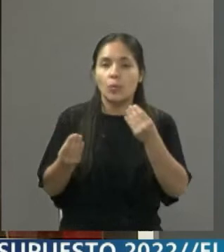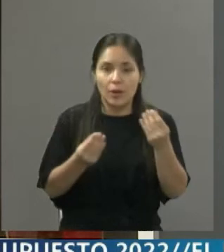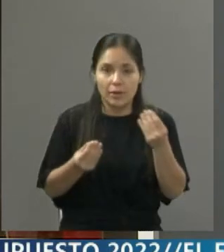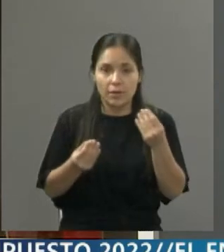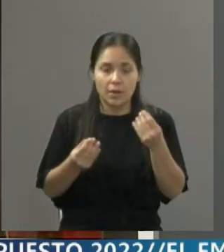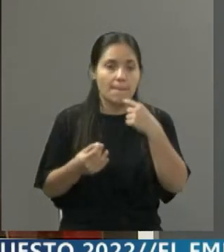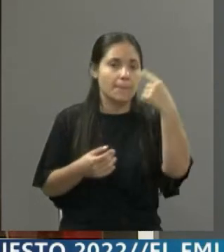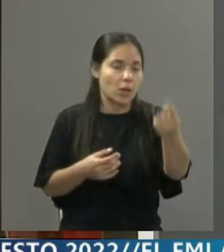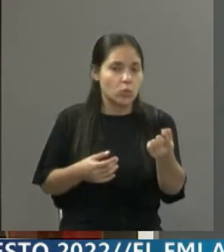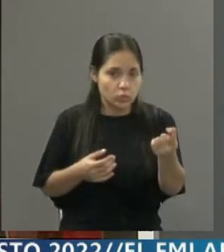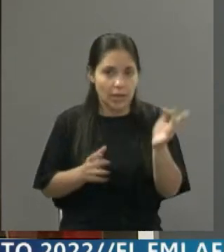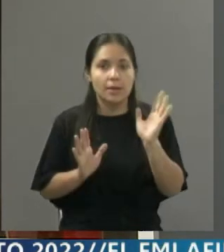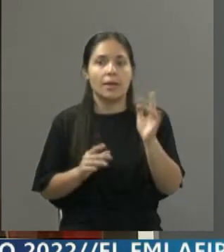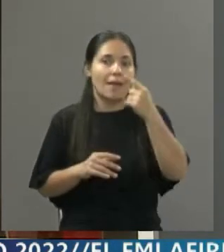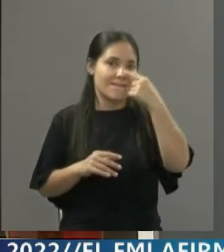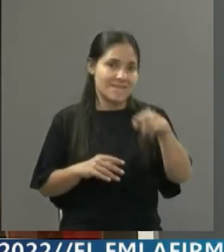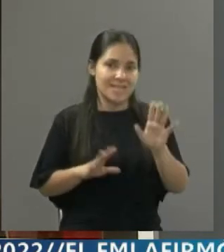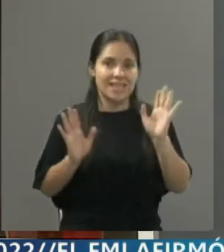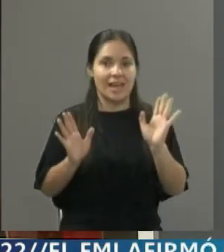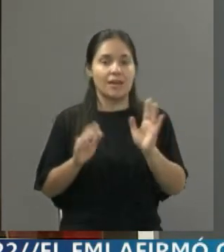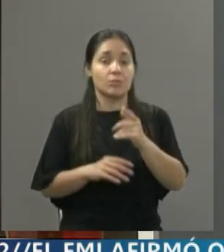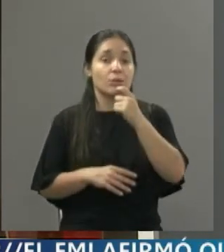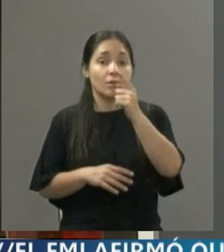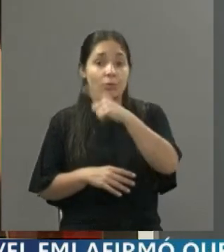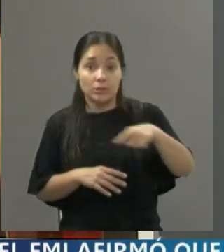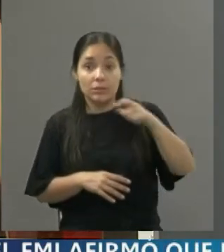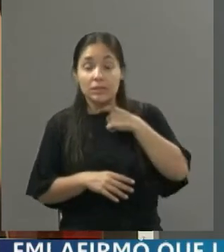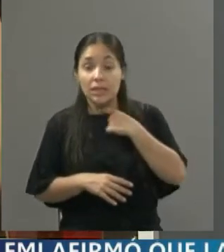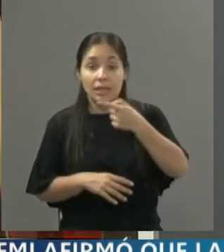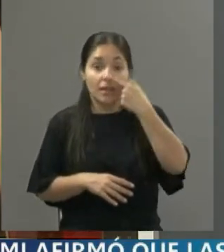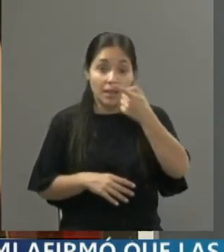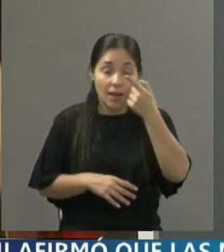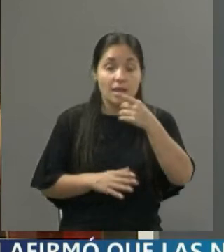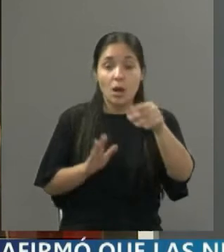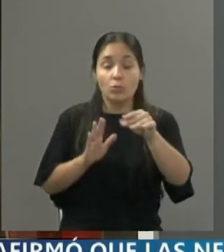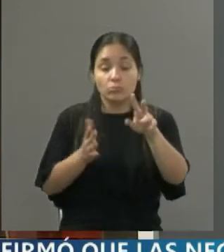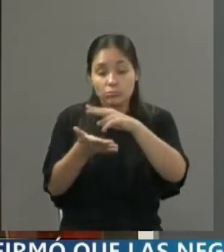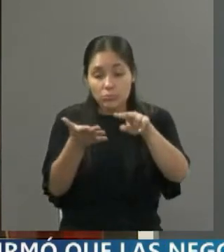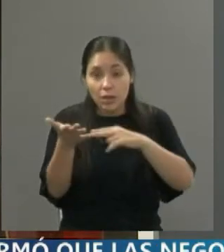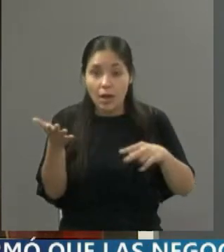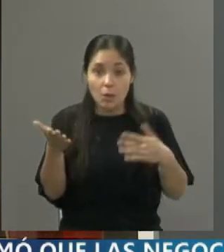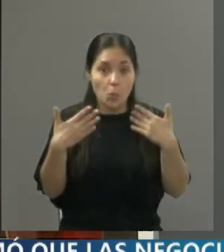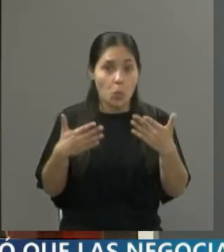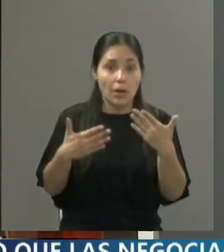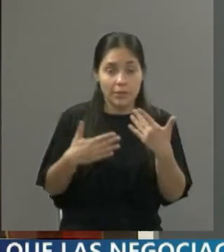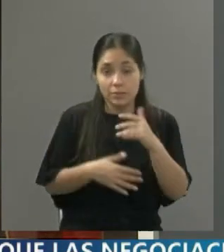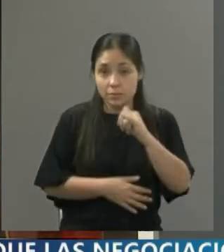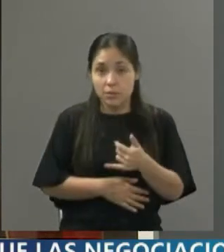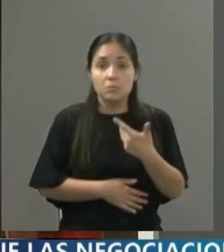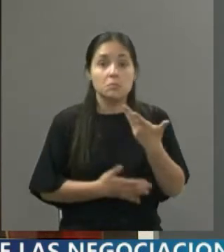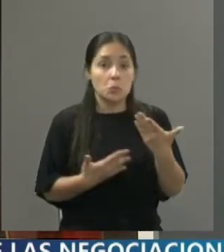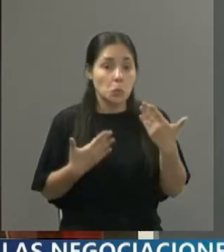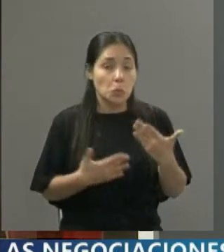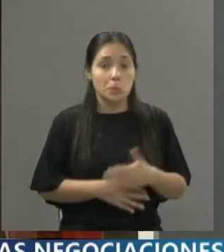te lo pregunto ya sobre el final de la nota para que si hay alguien que quiere conocer los detalles pueda, y si puede hacerlo, que lo haga.